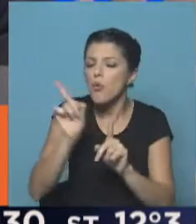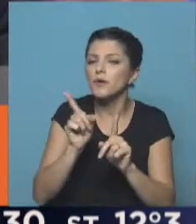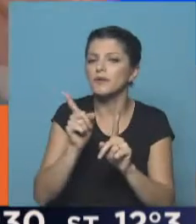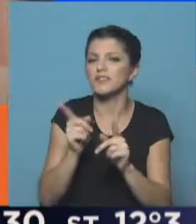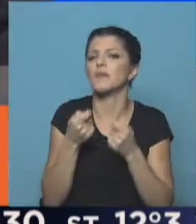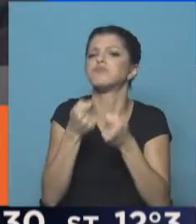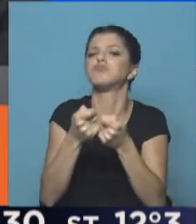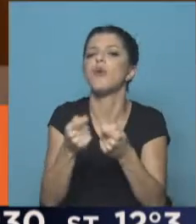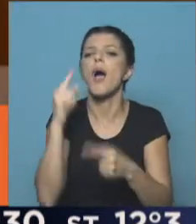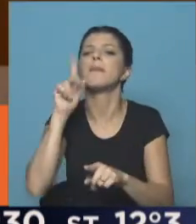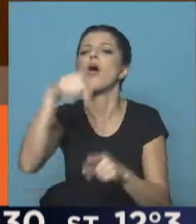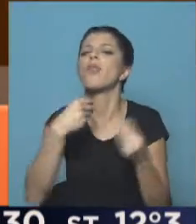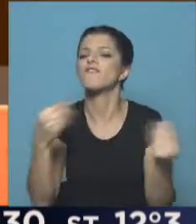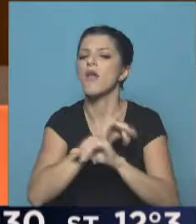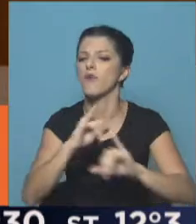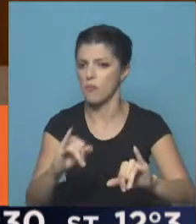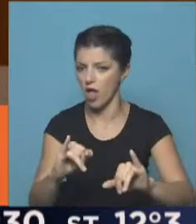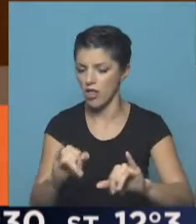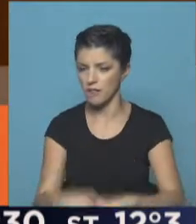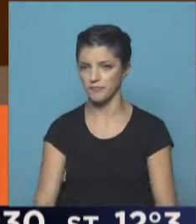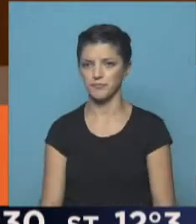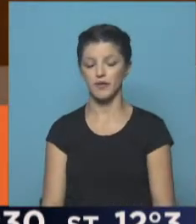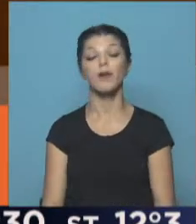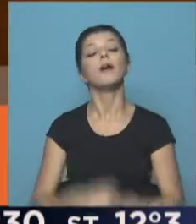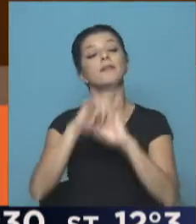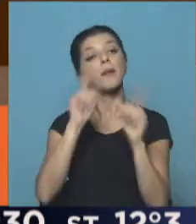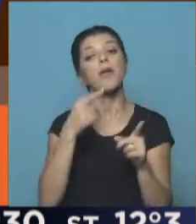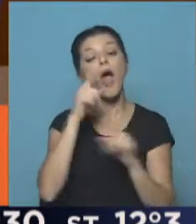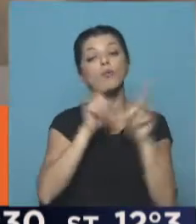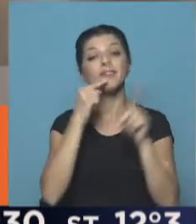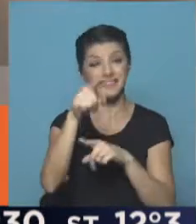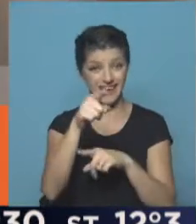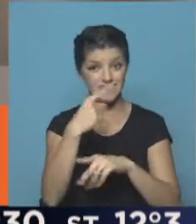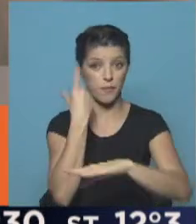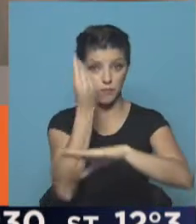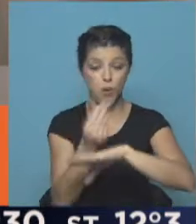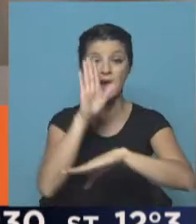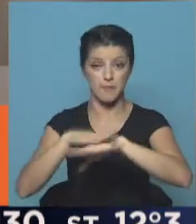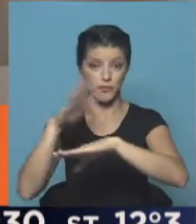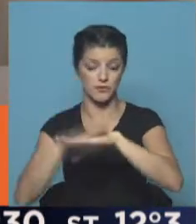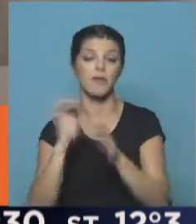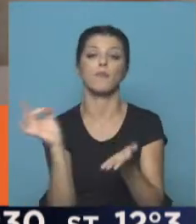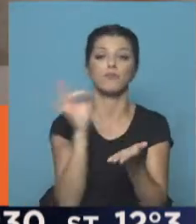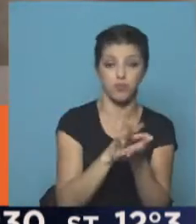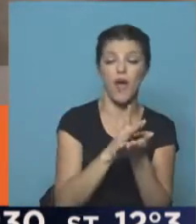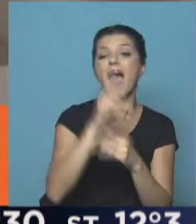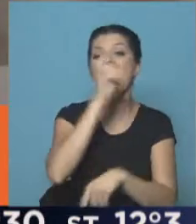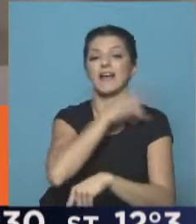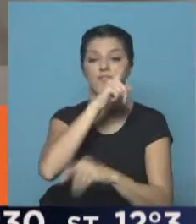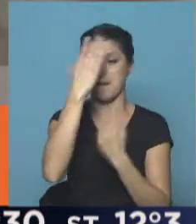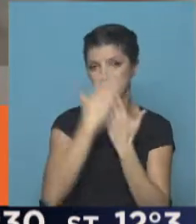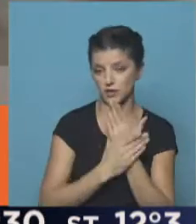que revelen sus fuentes. También era señalado como el causante de la salida del jefe de gabinete, Reince Priebus, y el